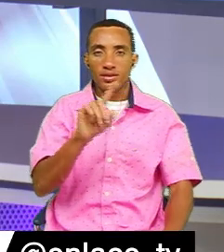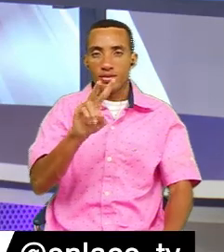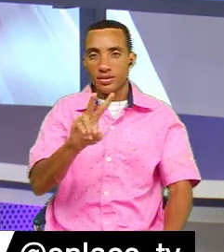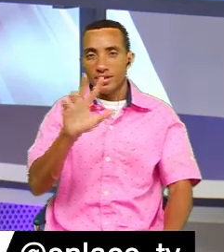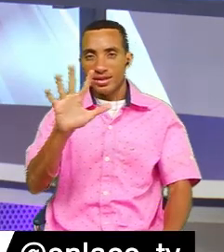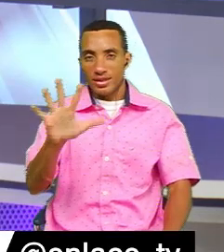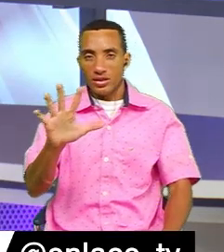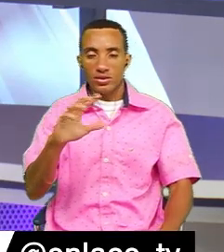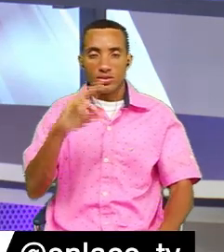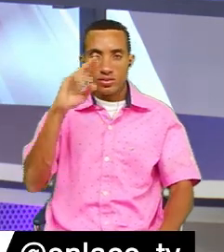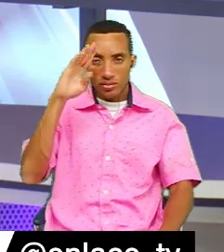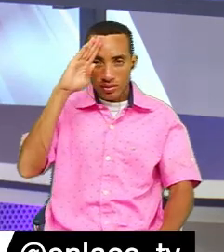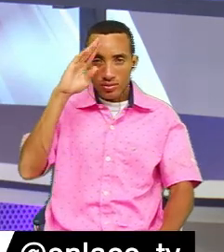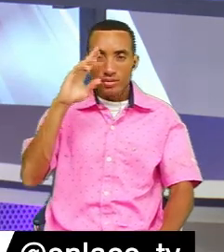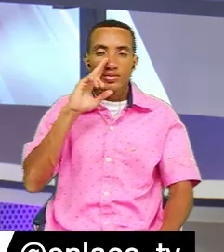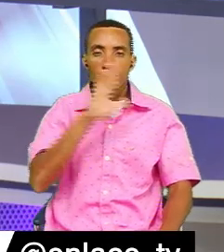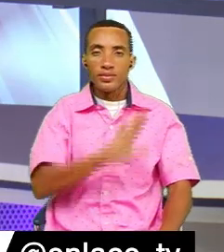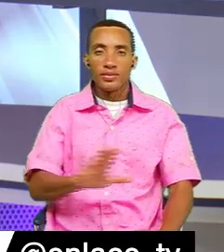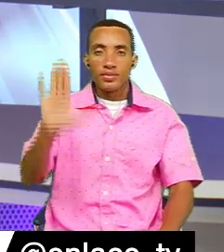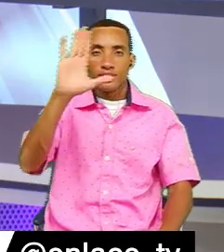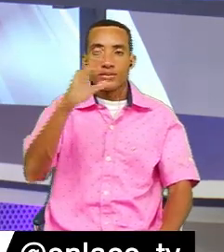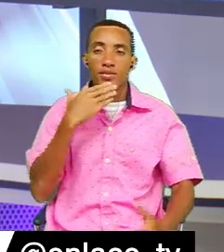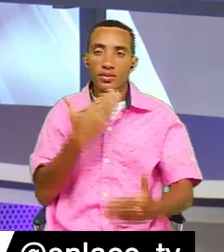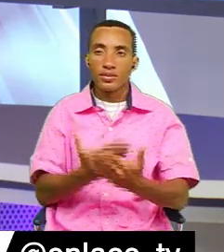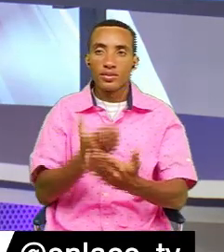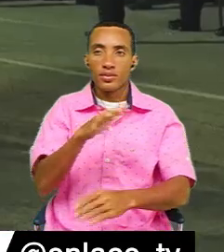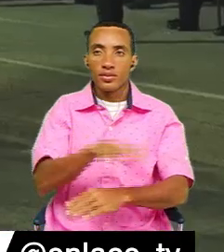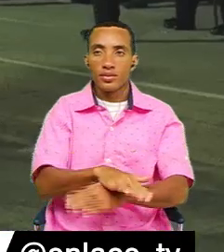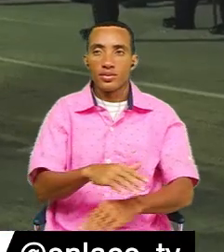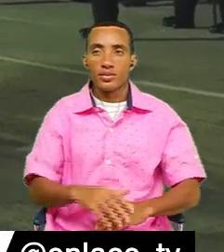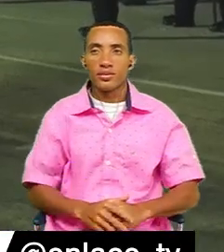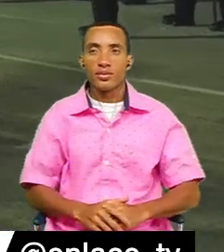cuenta de qué se trata. Neila, buenas tardes y adelante.